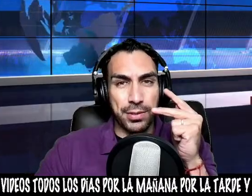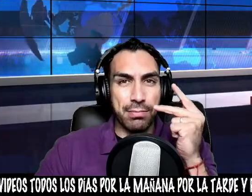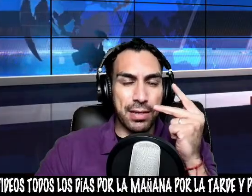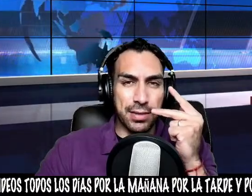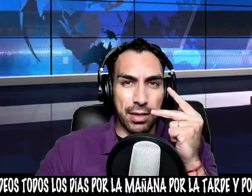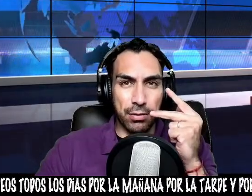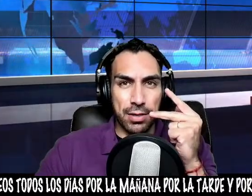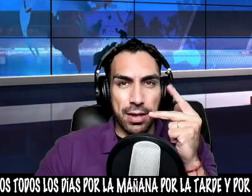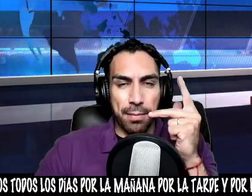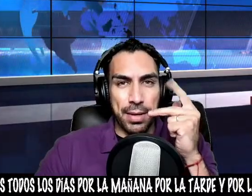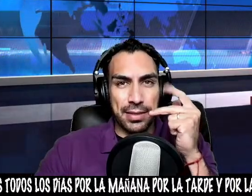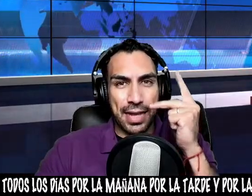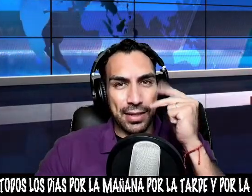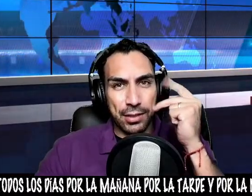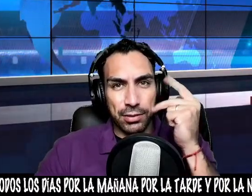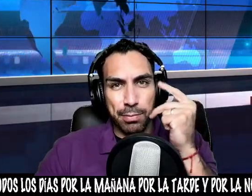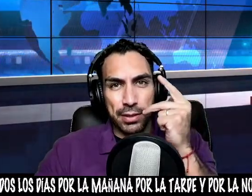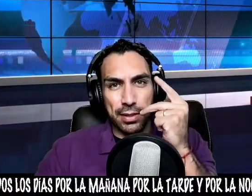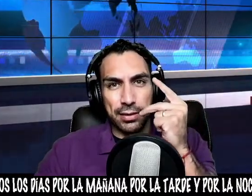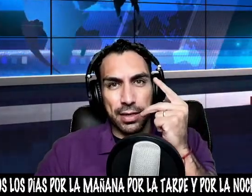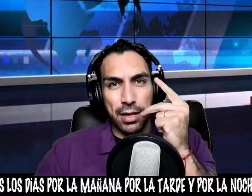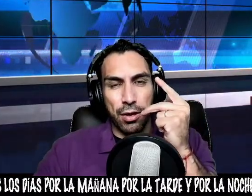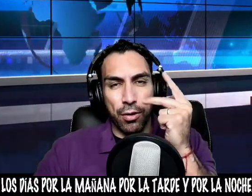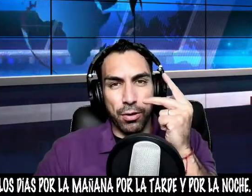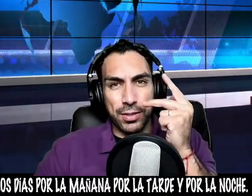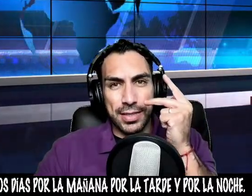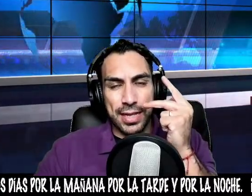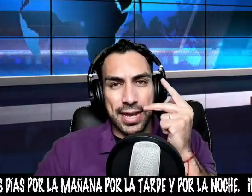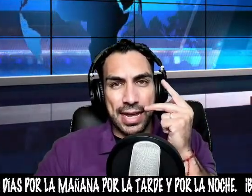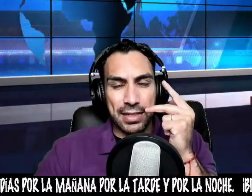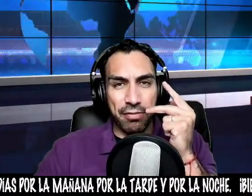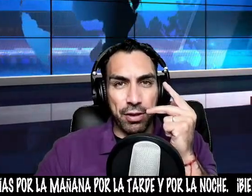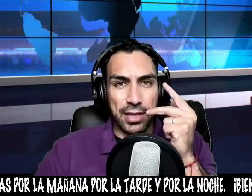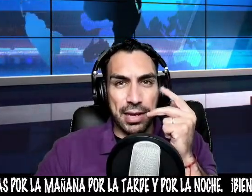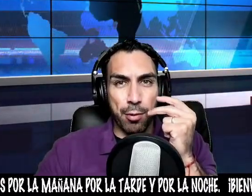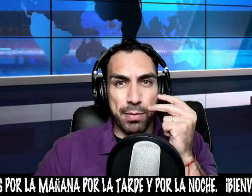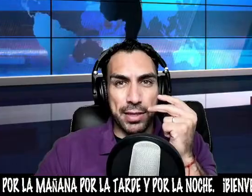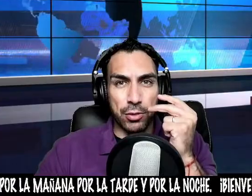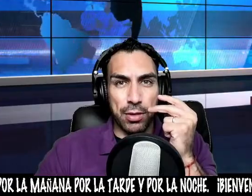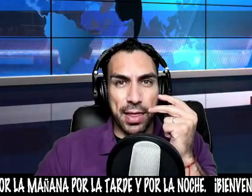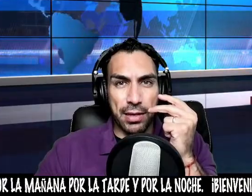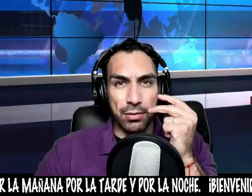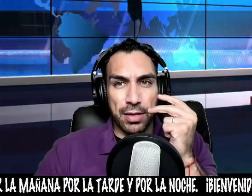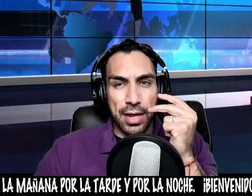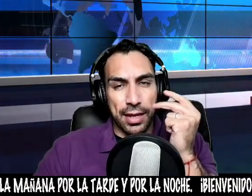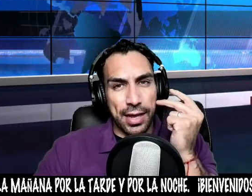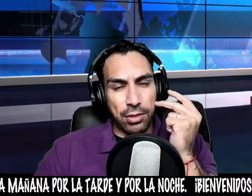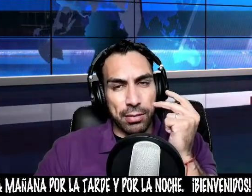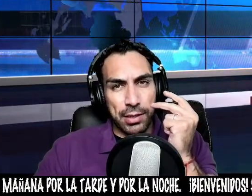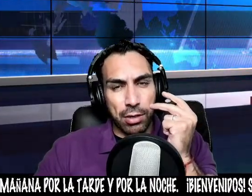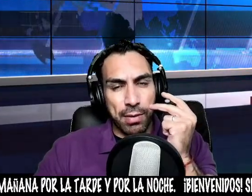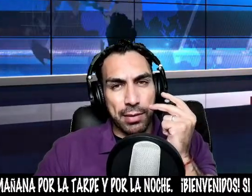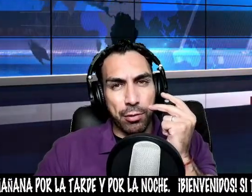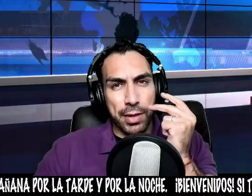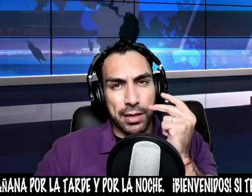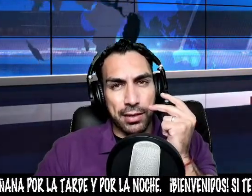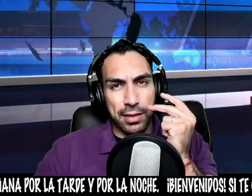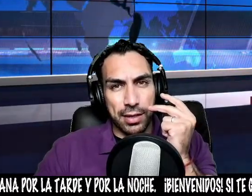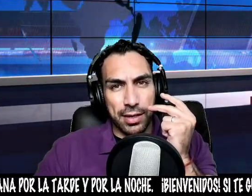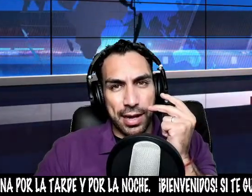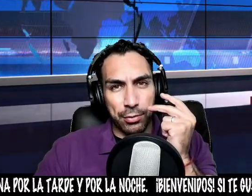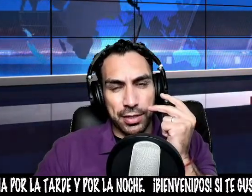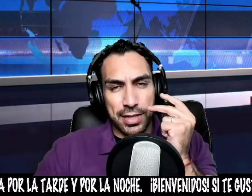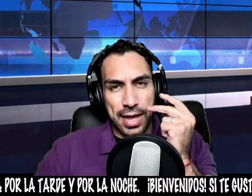No sabemos si Marcelo va a ser candidato independiente o sería la carta fuerte del Movimiento Ciudadano. Que esto también no le va a ir muy